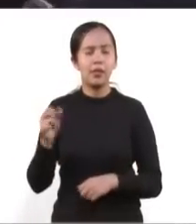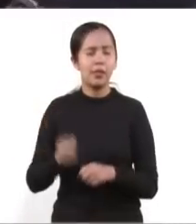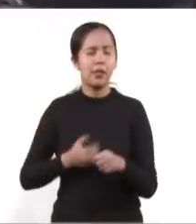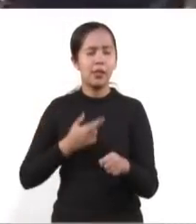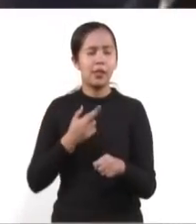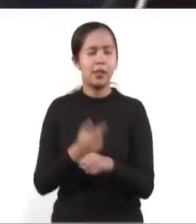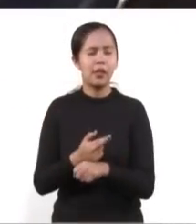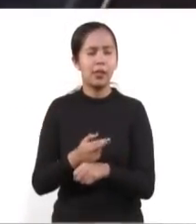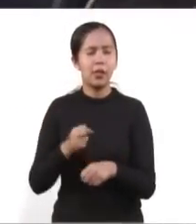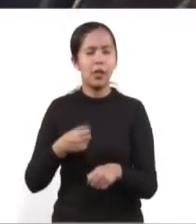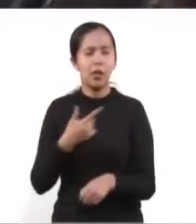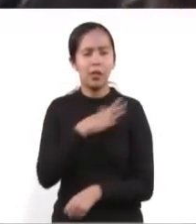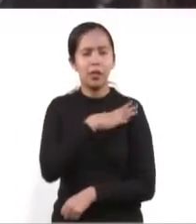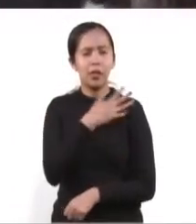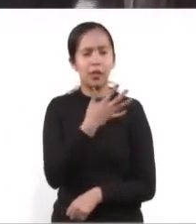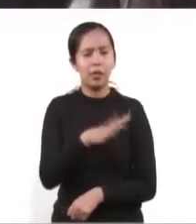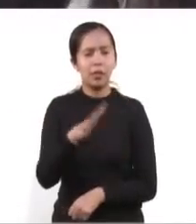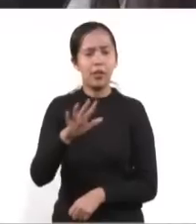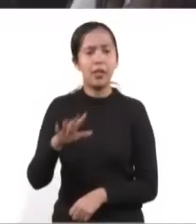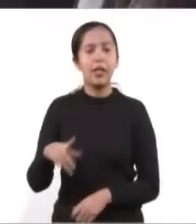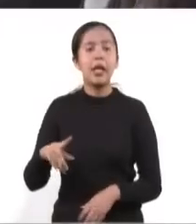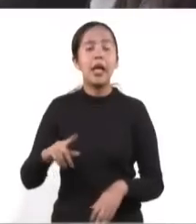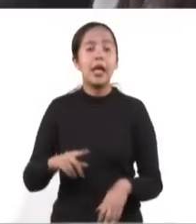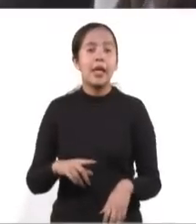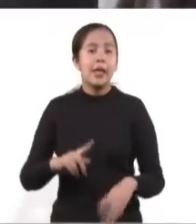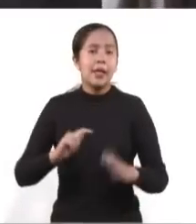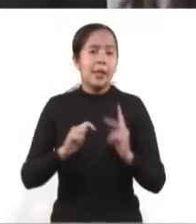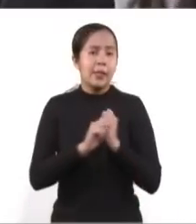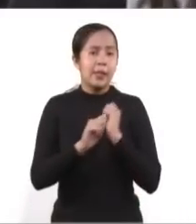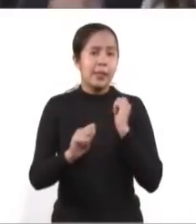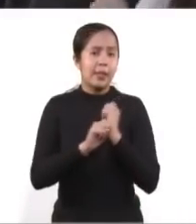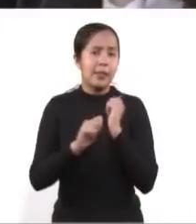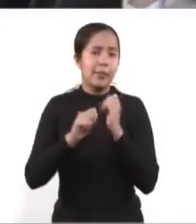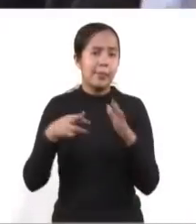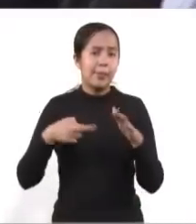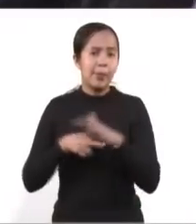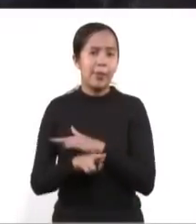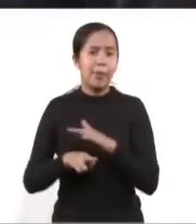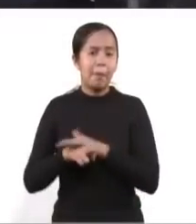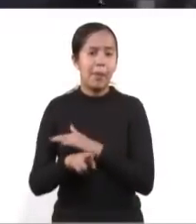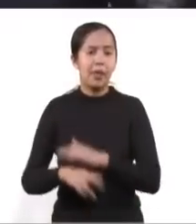general del Sindicato Nacional de Trabajadores del Sistema de Transporte Colectivo Metro.